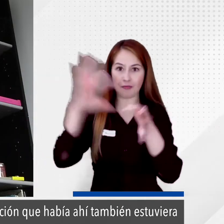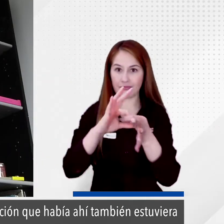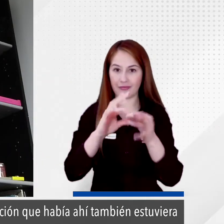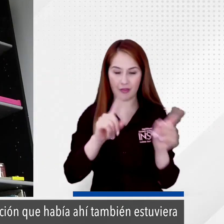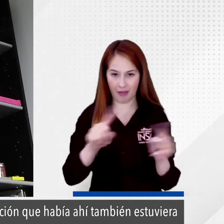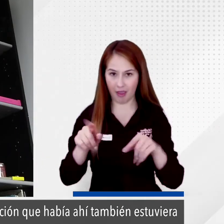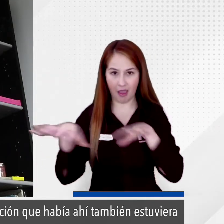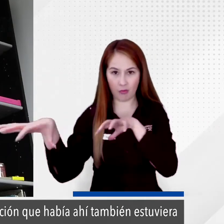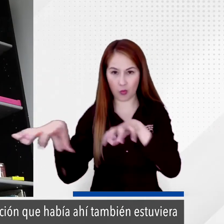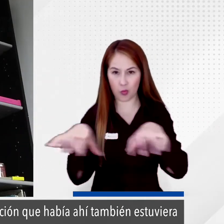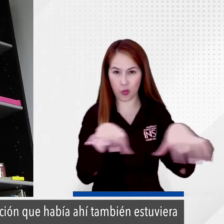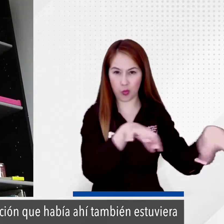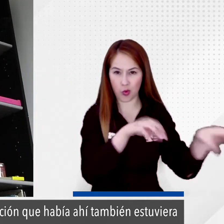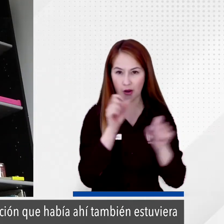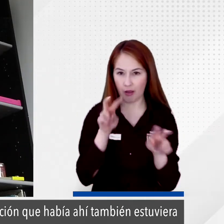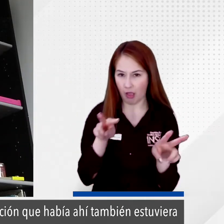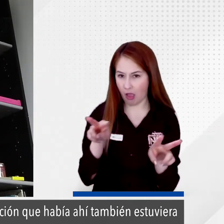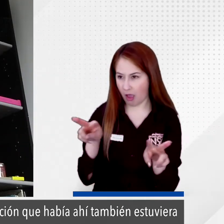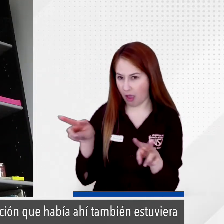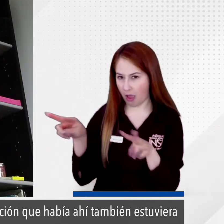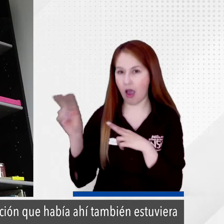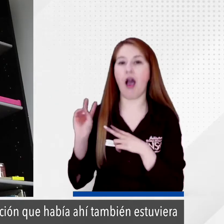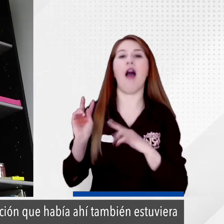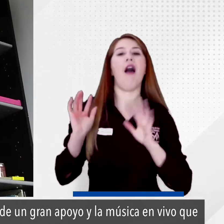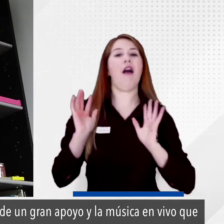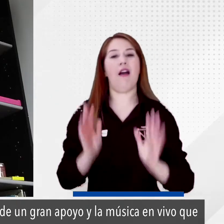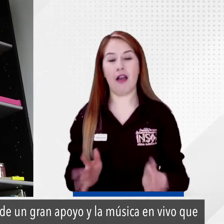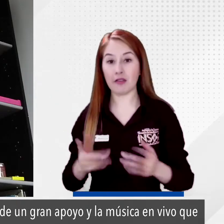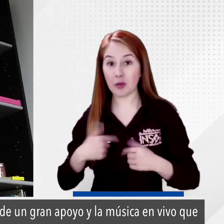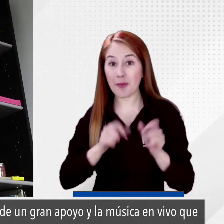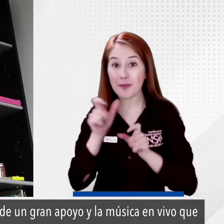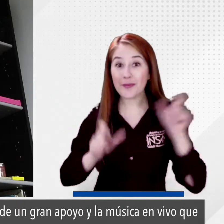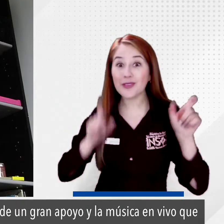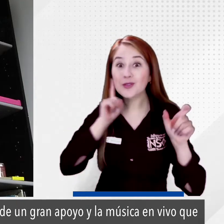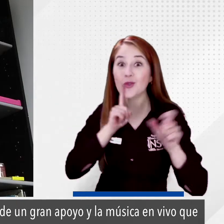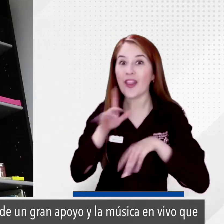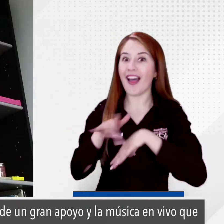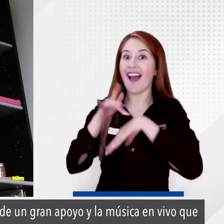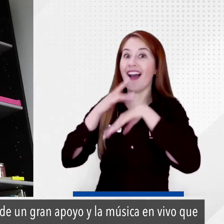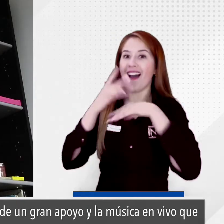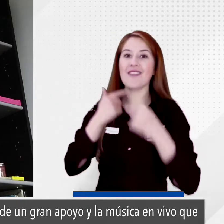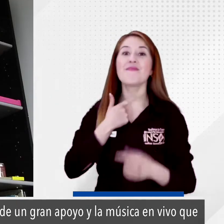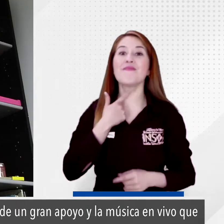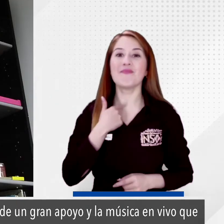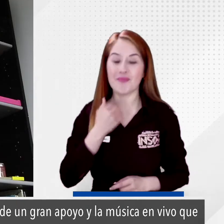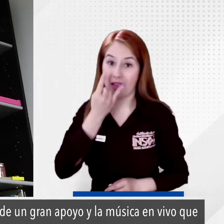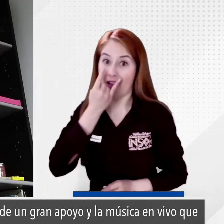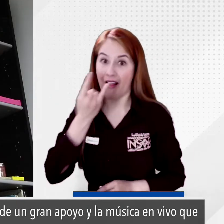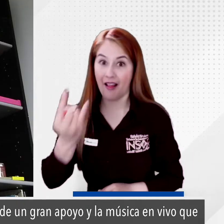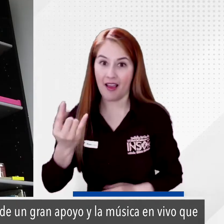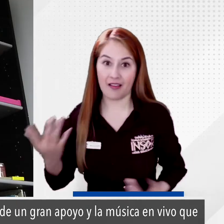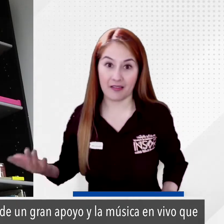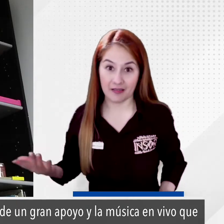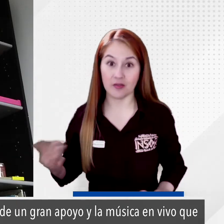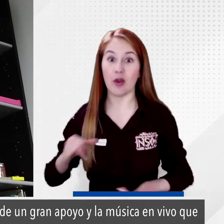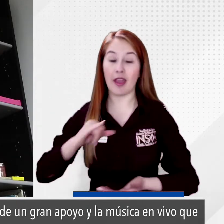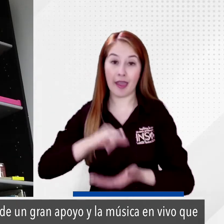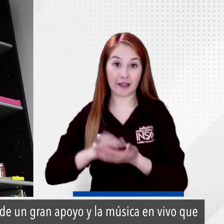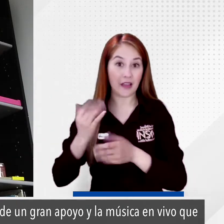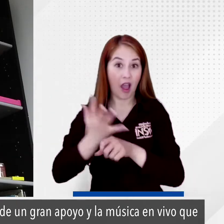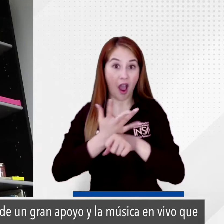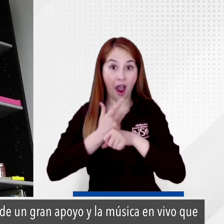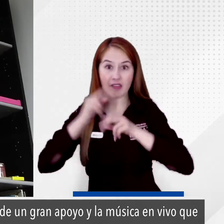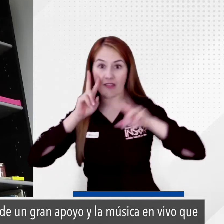estuviera enriqueciendo el lenguaje de la escena misma. Entonces, digamos que las artes visuales acá también fueron de un gran